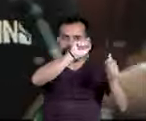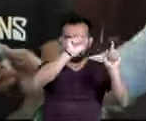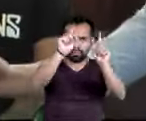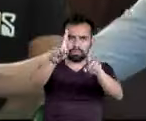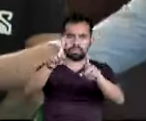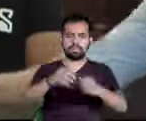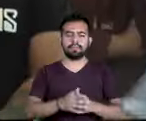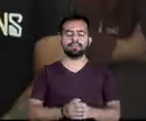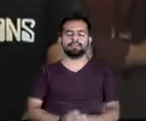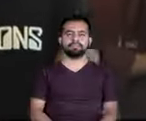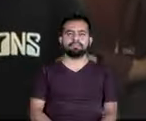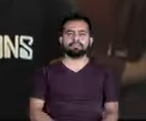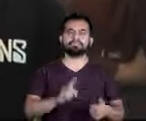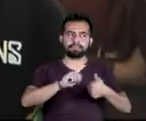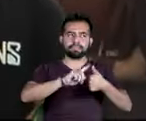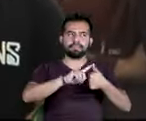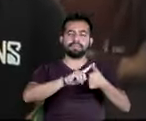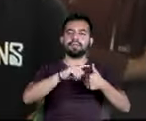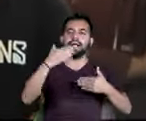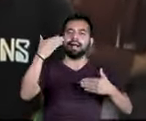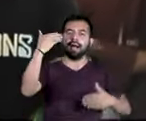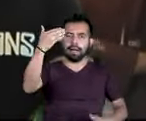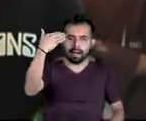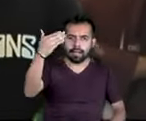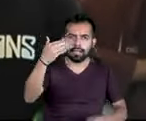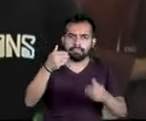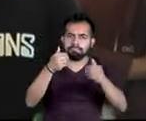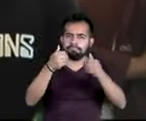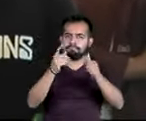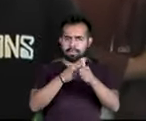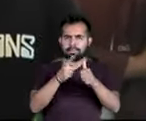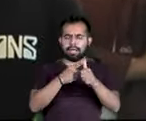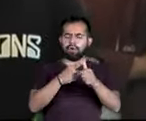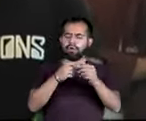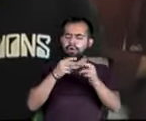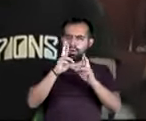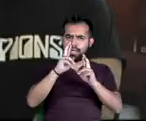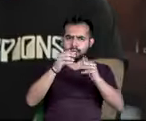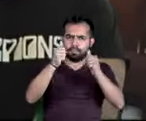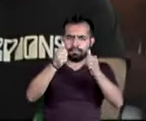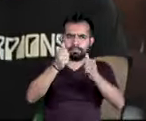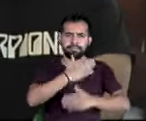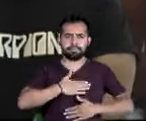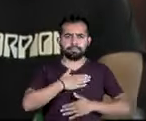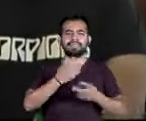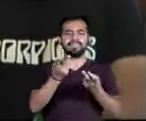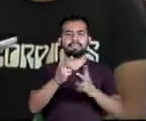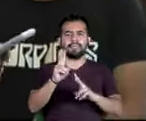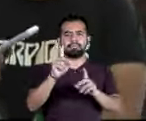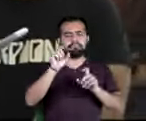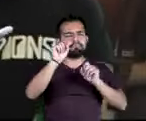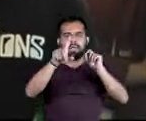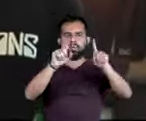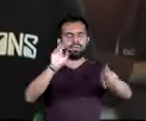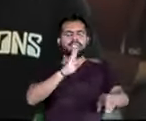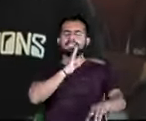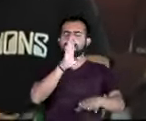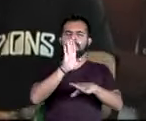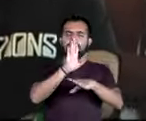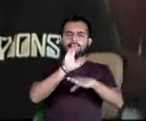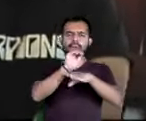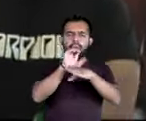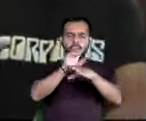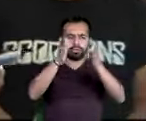Bueno, alcalde, primero éxitos en sus funciones y creo que es la pregunta que nos hacemos la mayoría de quiteños luego de esta serie de